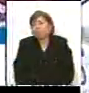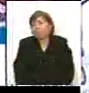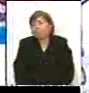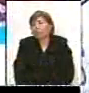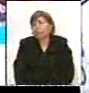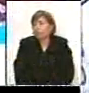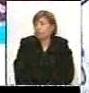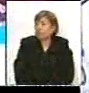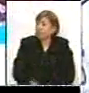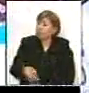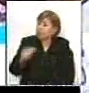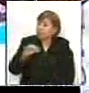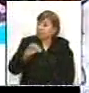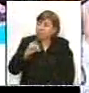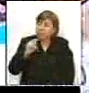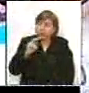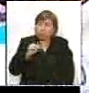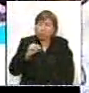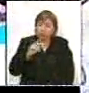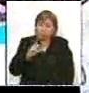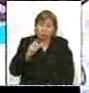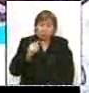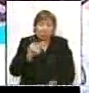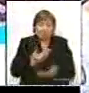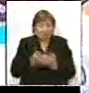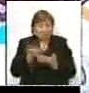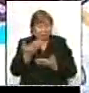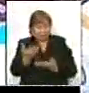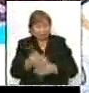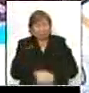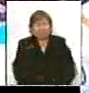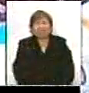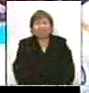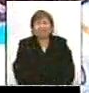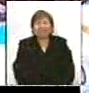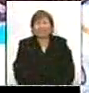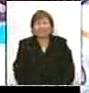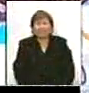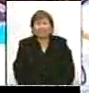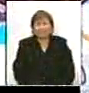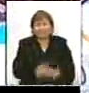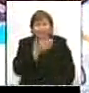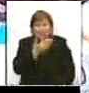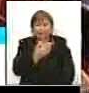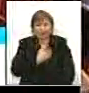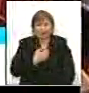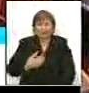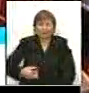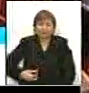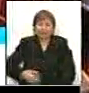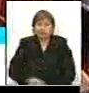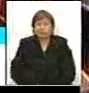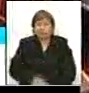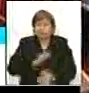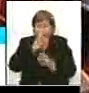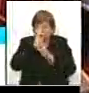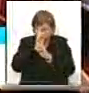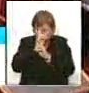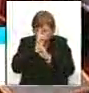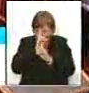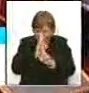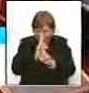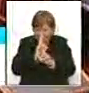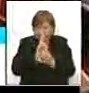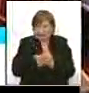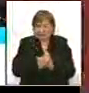congresista Quintanilla me pide una... Por excepción, congresista Quintanilla. Señora Presidenta, con todo respeto por el